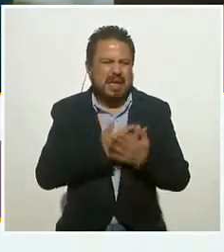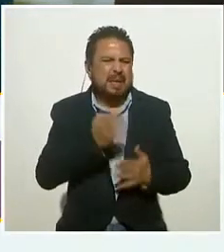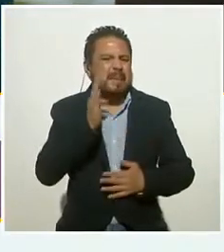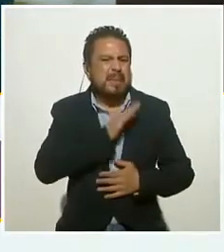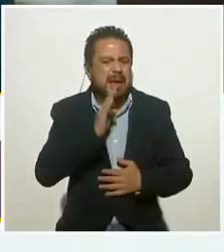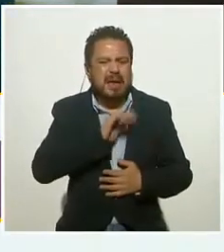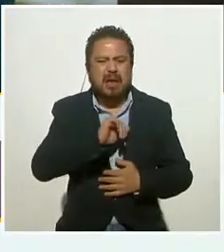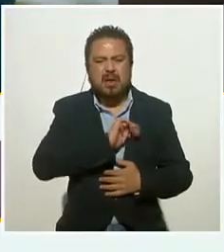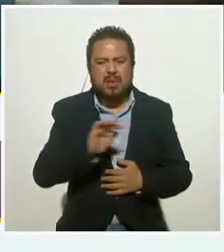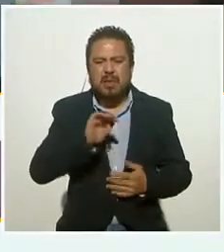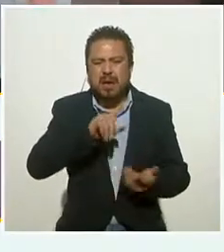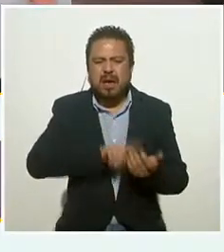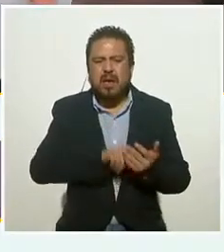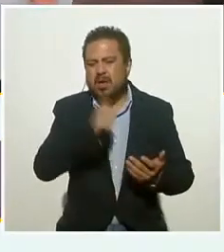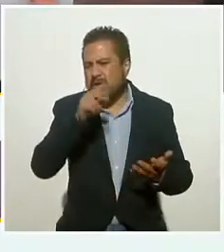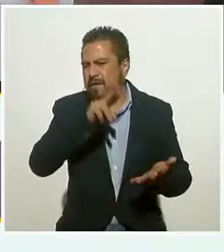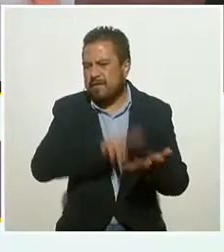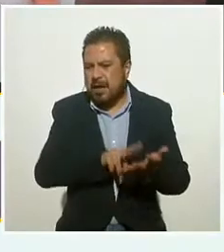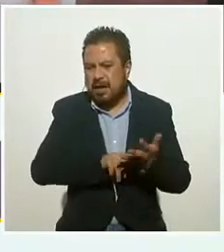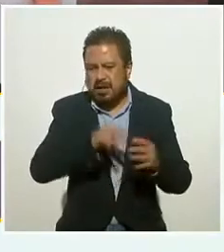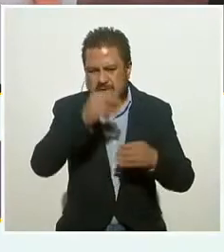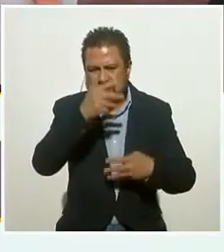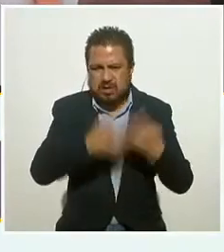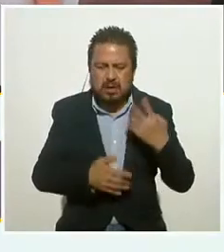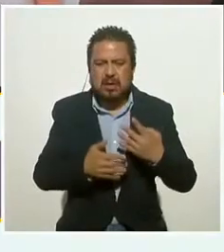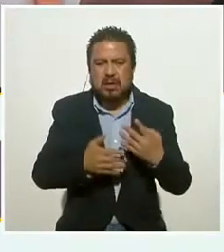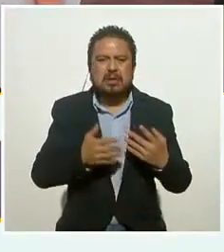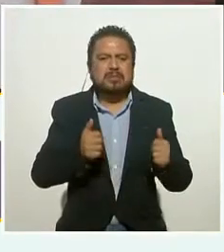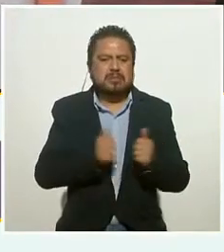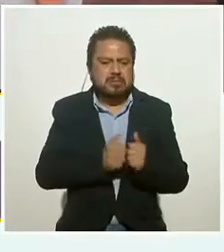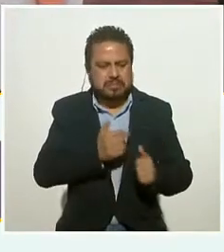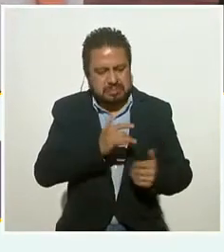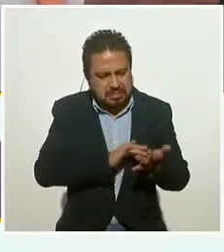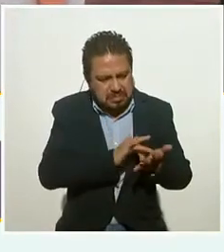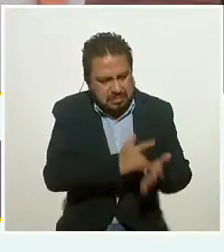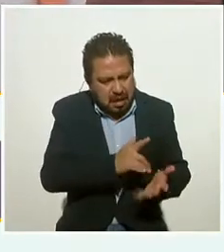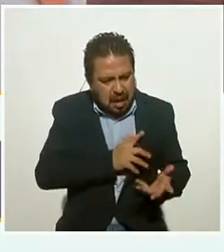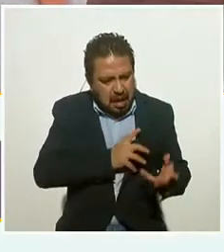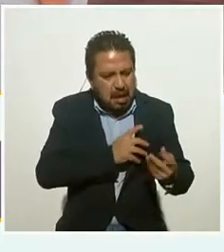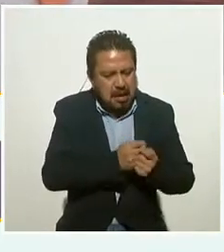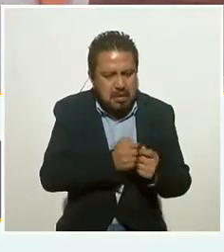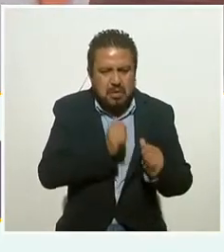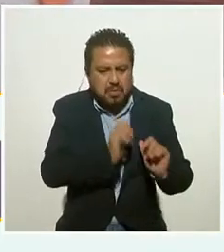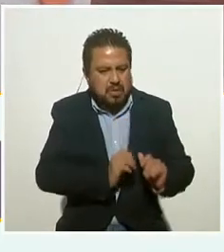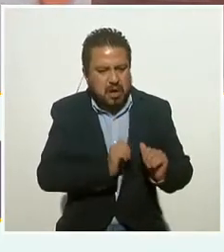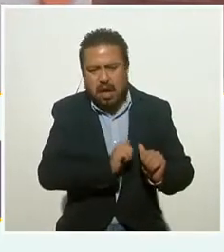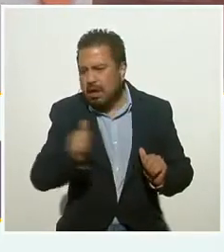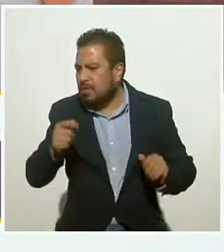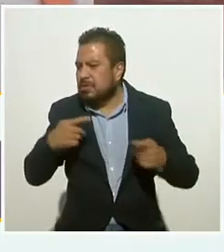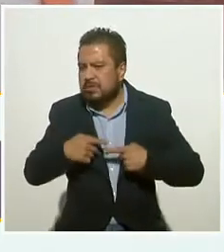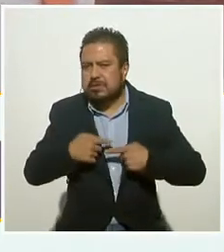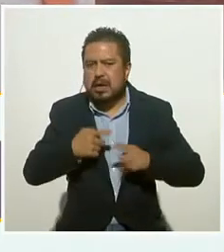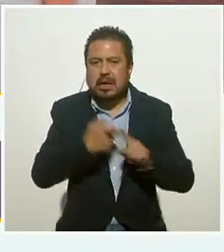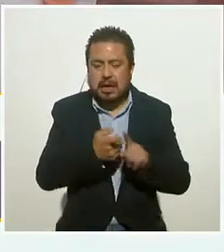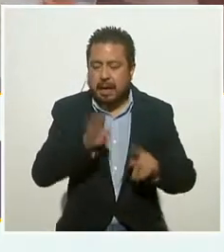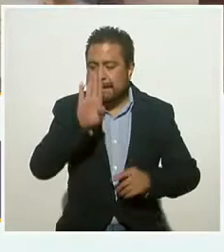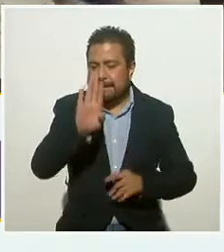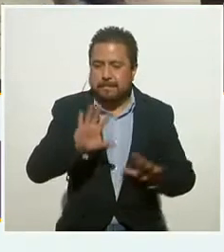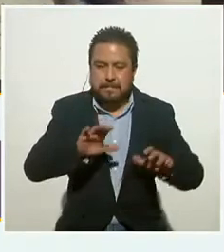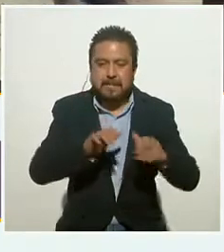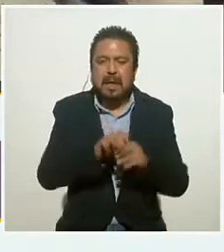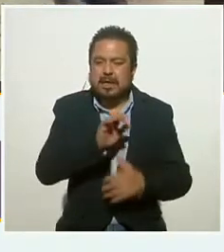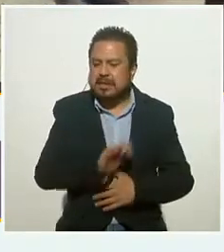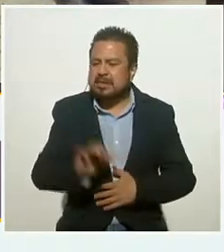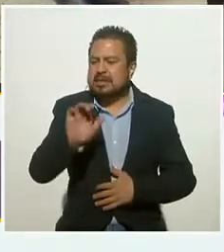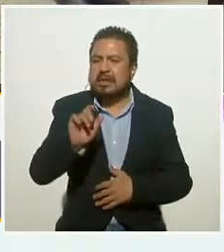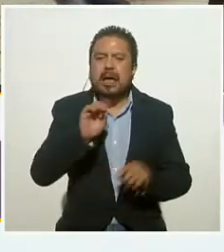otro marco de valores, ¿verdad? La gratitud, la capacidad del cuidado de ayudar a otros, eso entra en la B. La C le